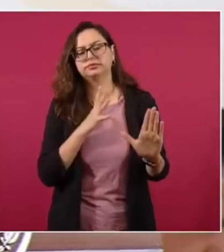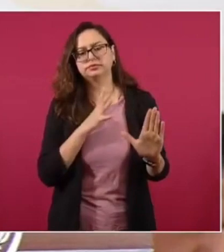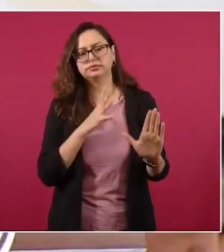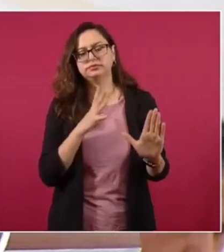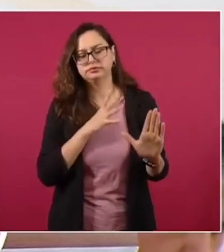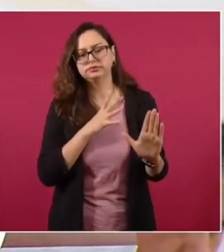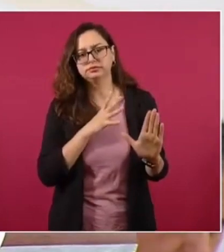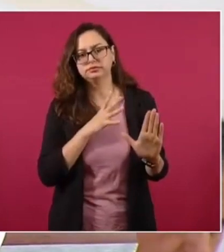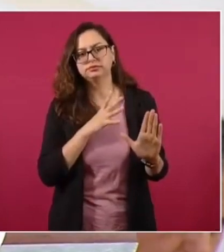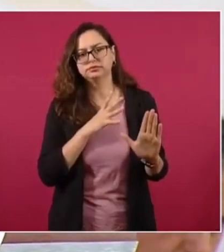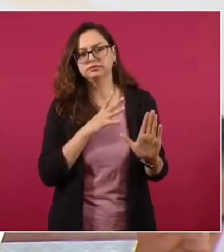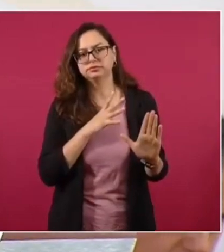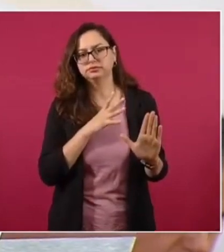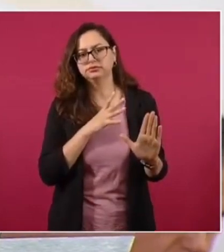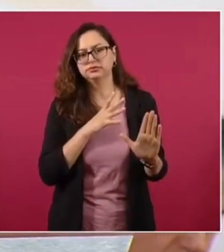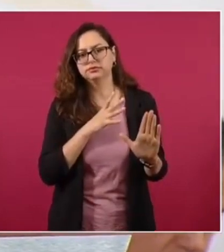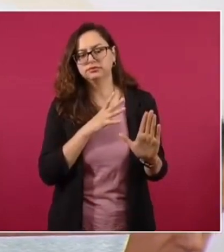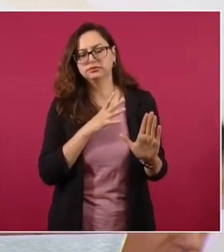es que